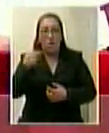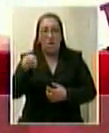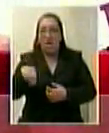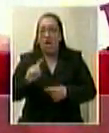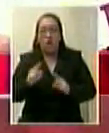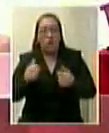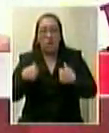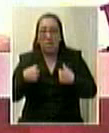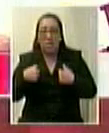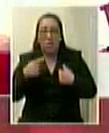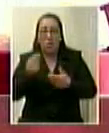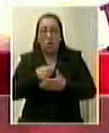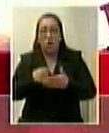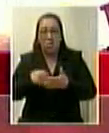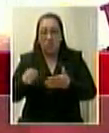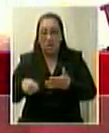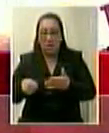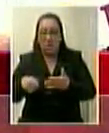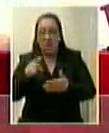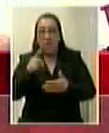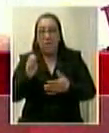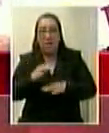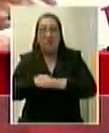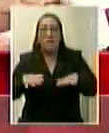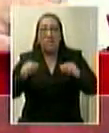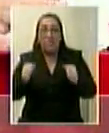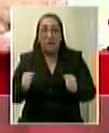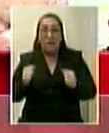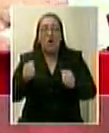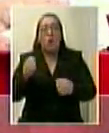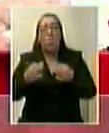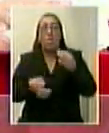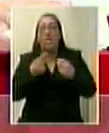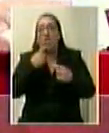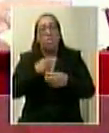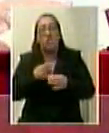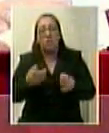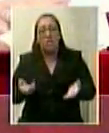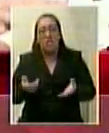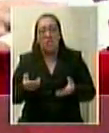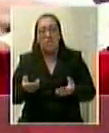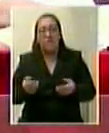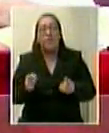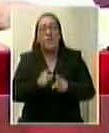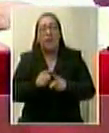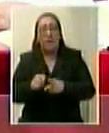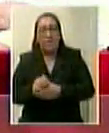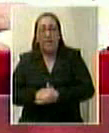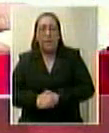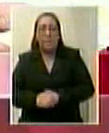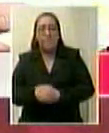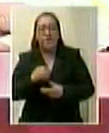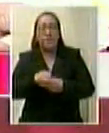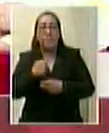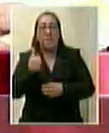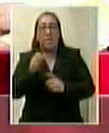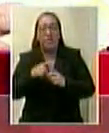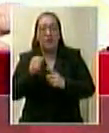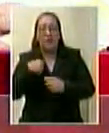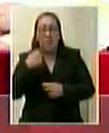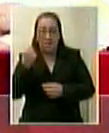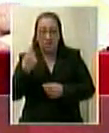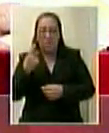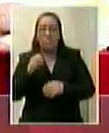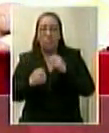contenía un contrato de estabilidad jurídica. Por otro lado, en el acta de entendimiento